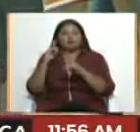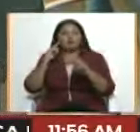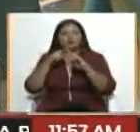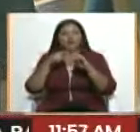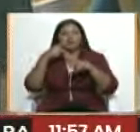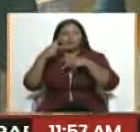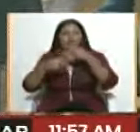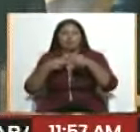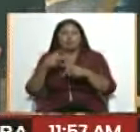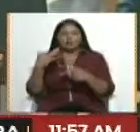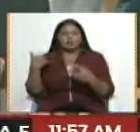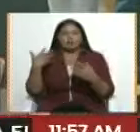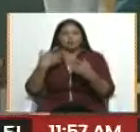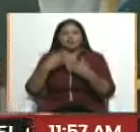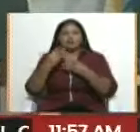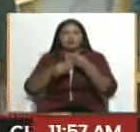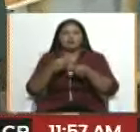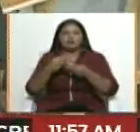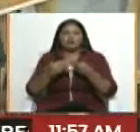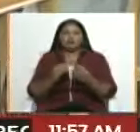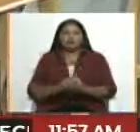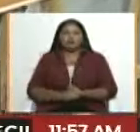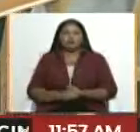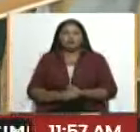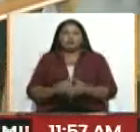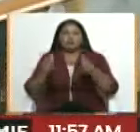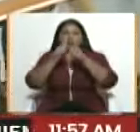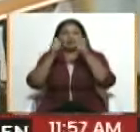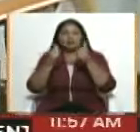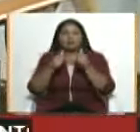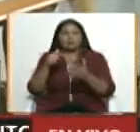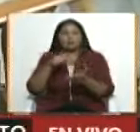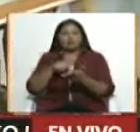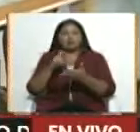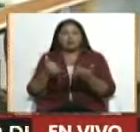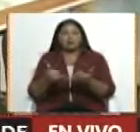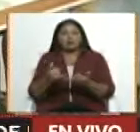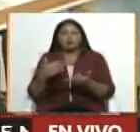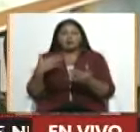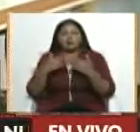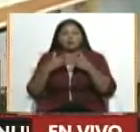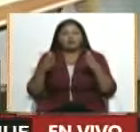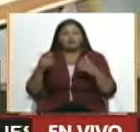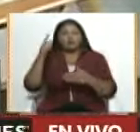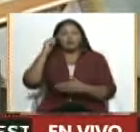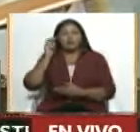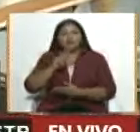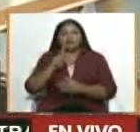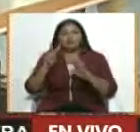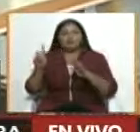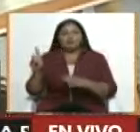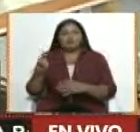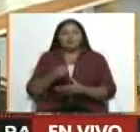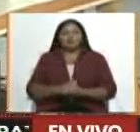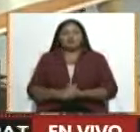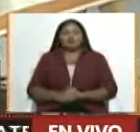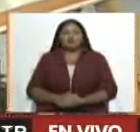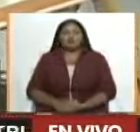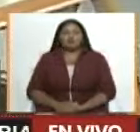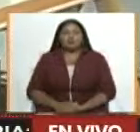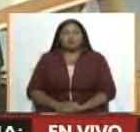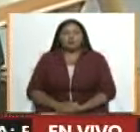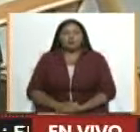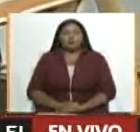venido realizando este procedimiento, este sistema de postulaciones que se ha abierto desde el día 21. Hay que destacar también